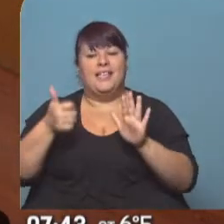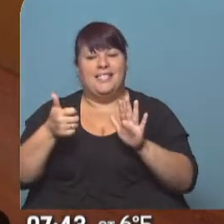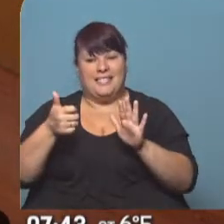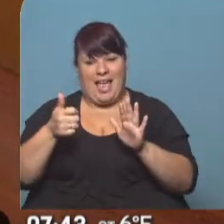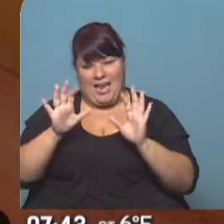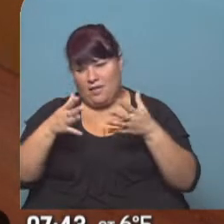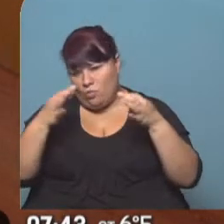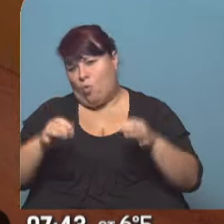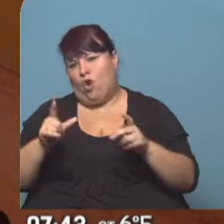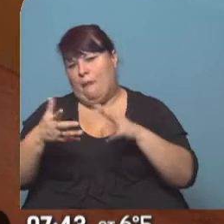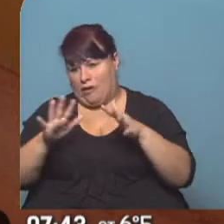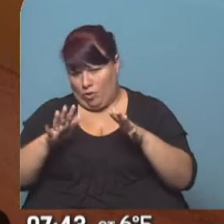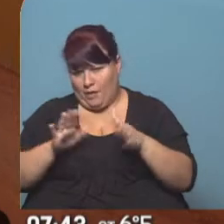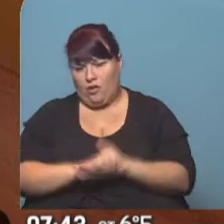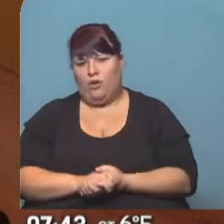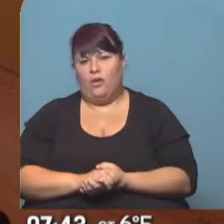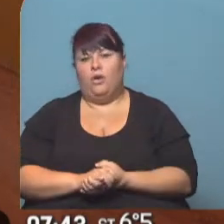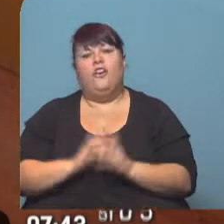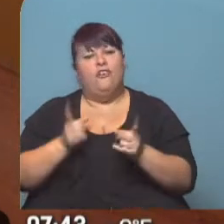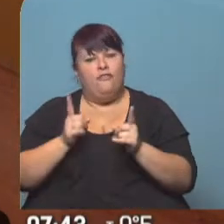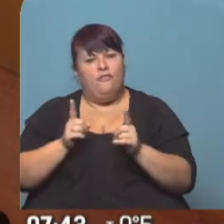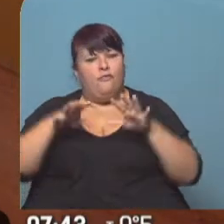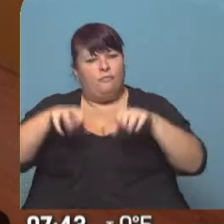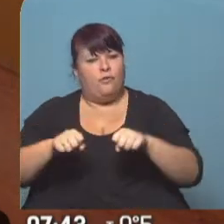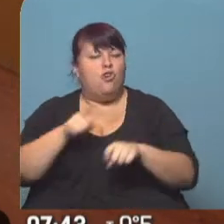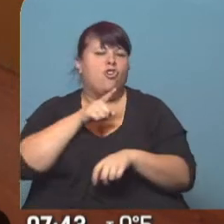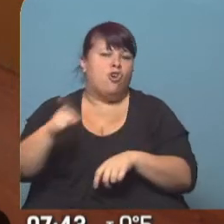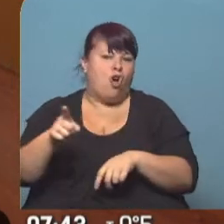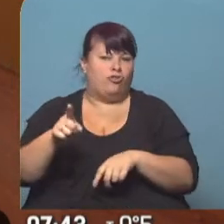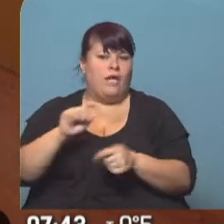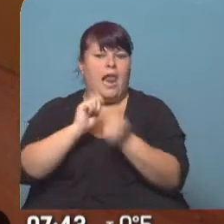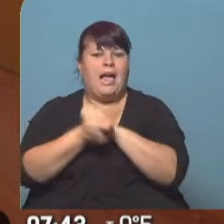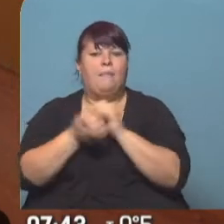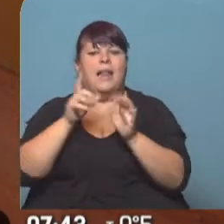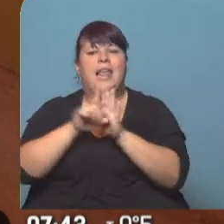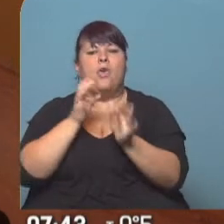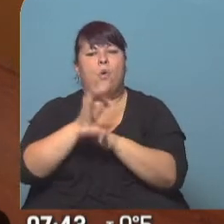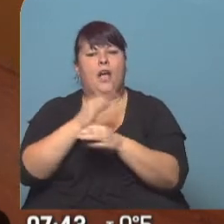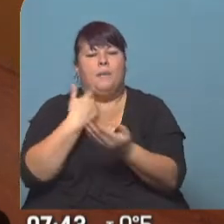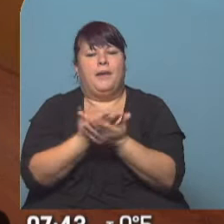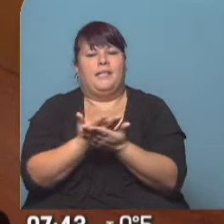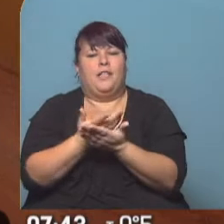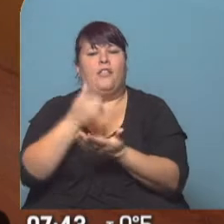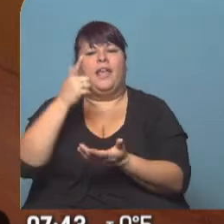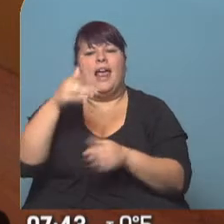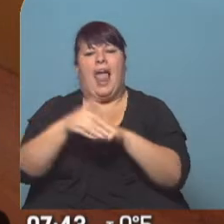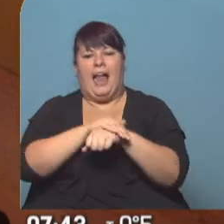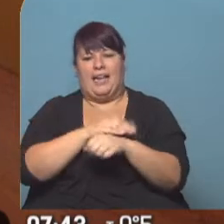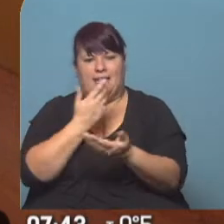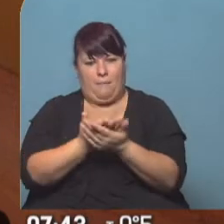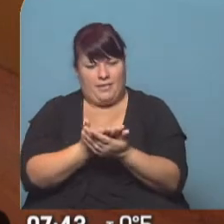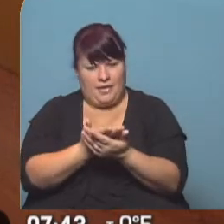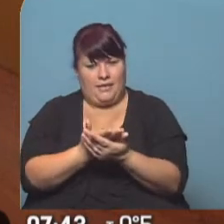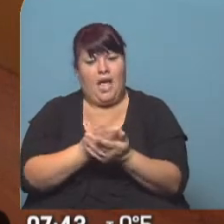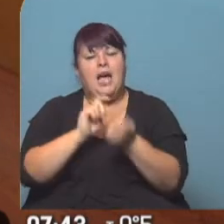justo, ¿no? Aproximadamente, que continúan con esta toma en rechazo a la reforma educativa impulsada por la gestión de Horacio Rodríguez Larreta.